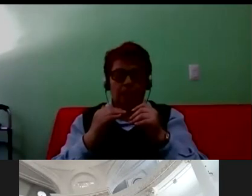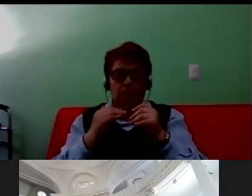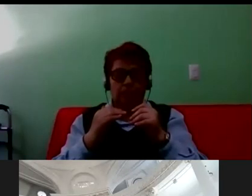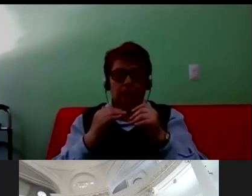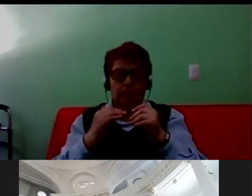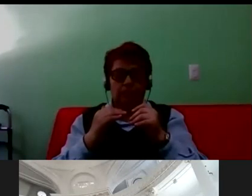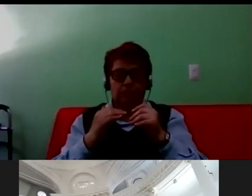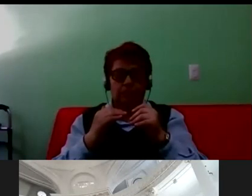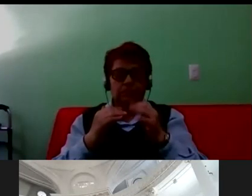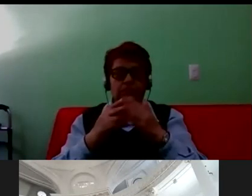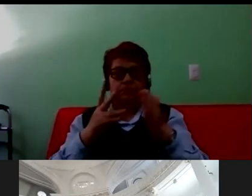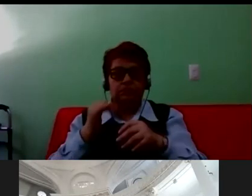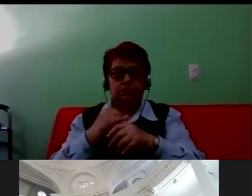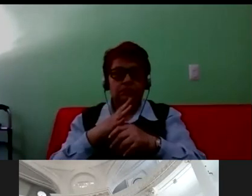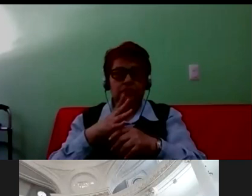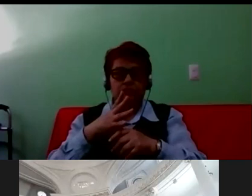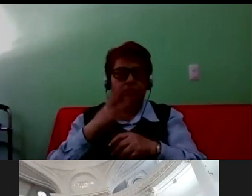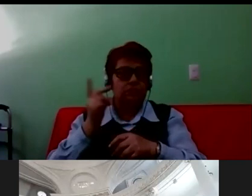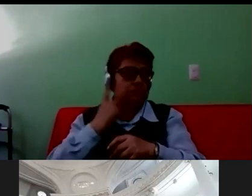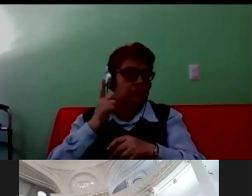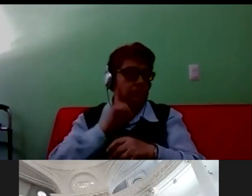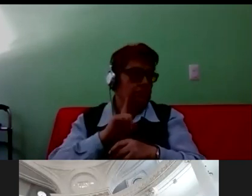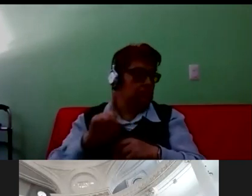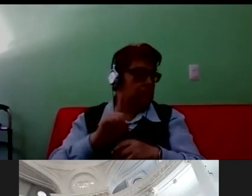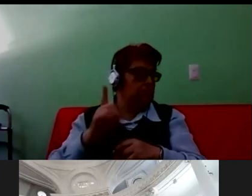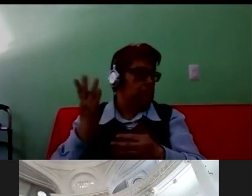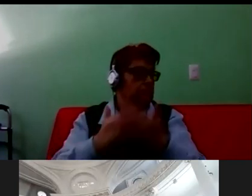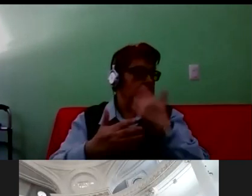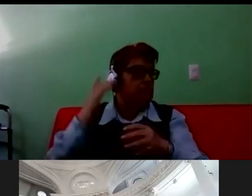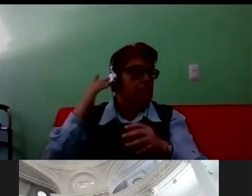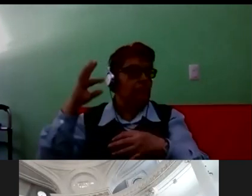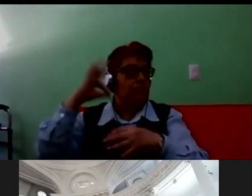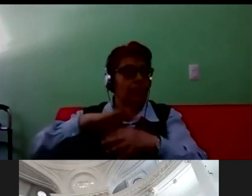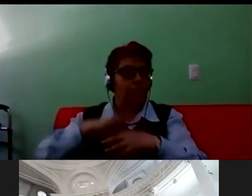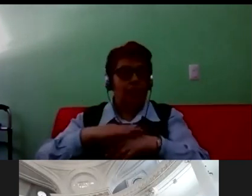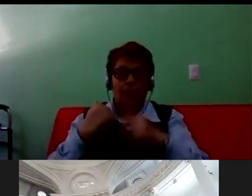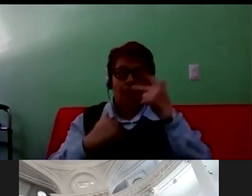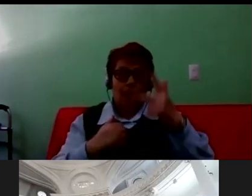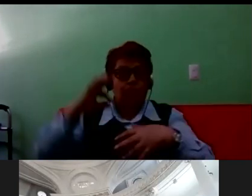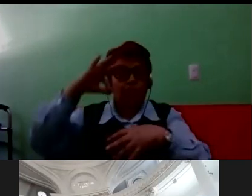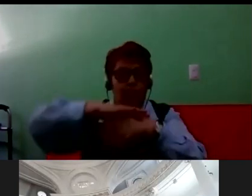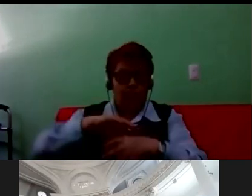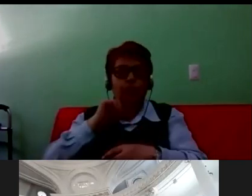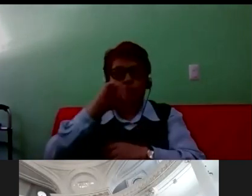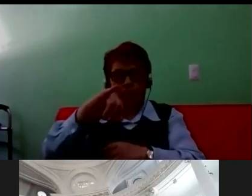comentarios en consecuencia, le informo, diputada, que el resultado de la votación es de 8 votos a